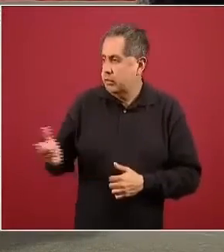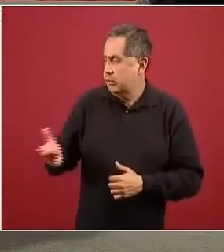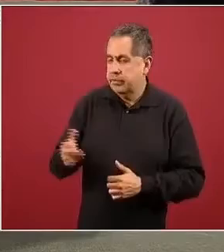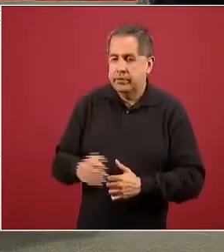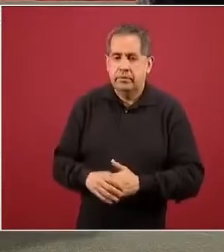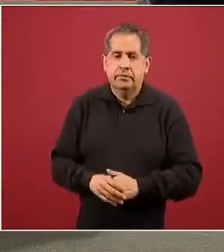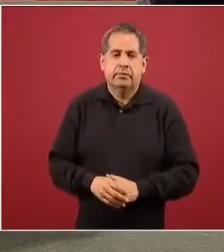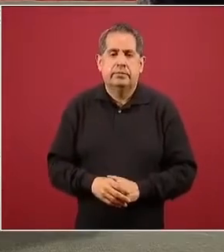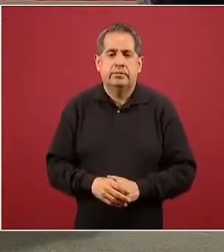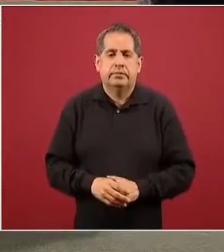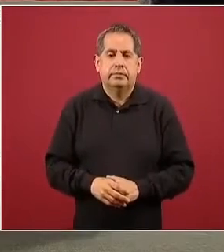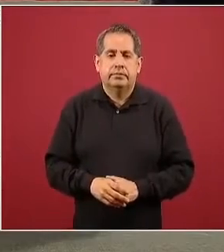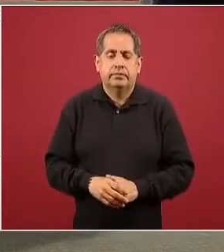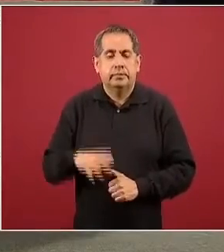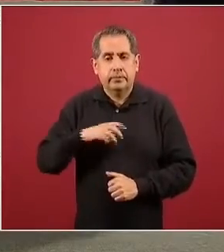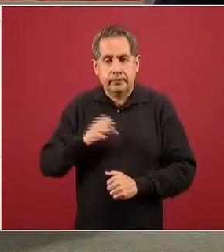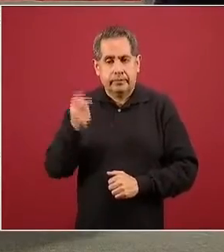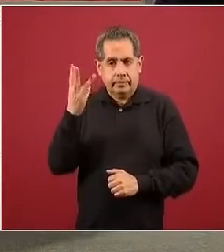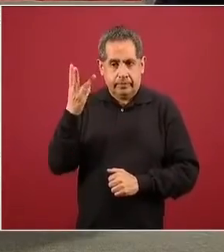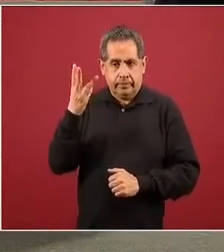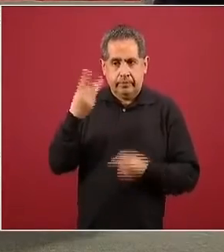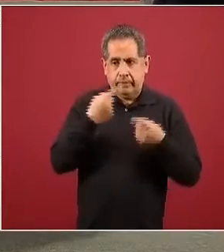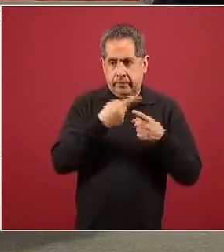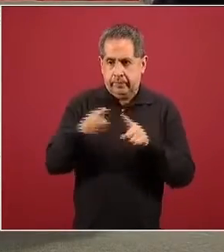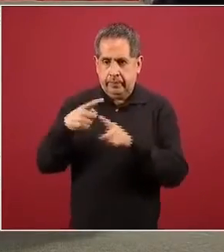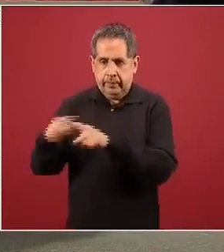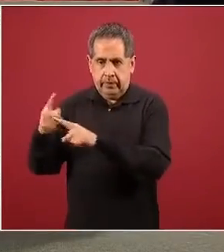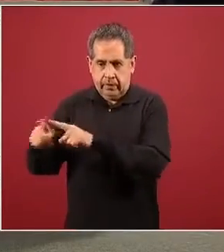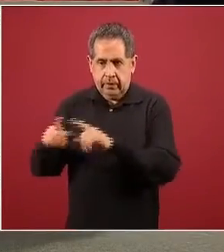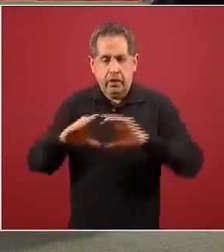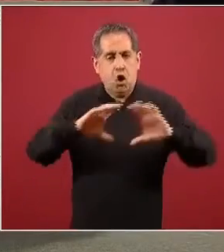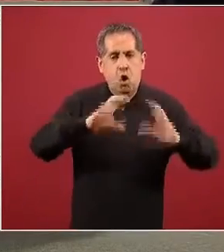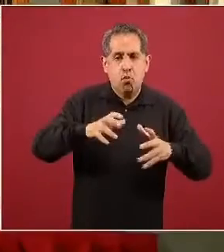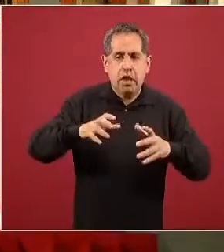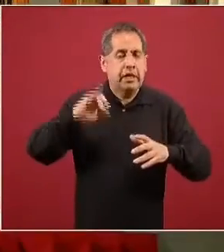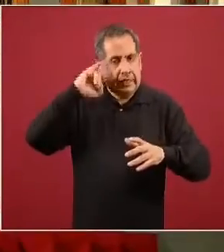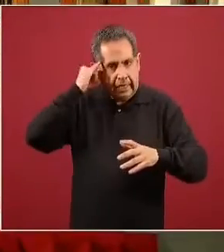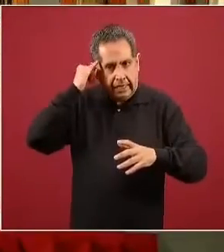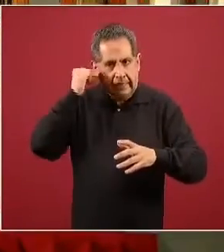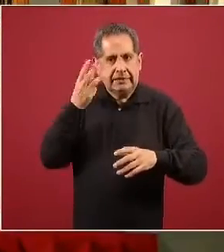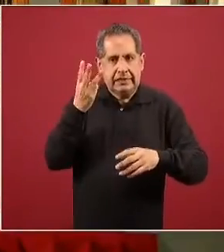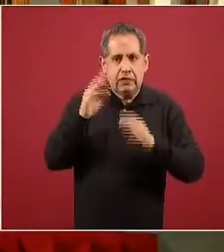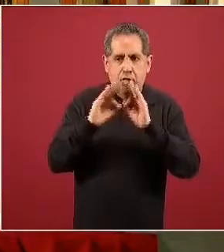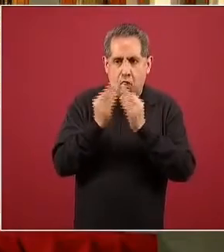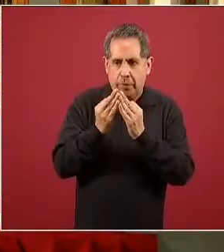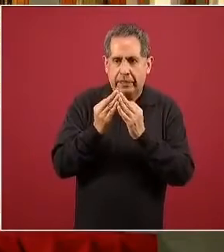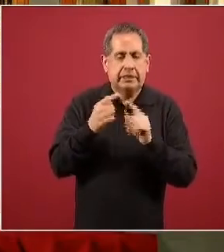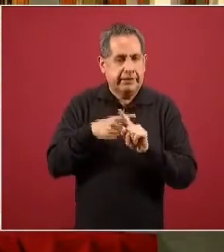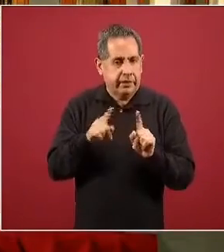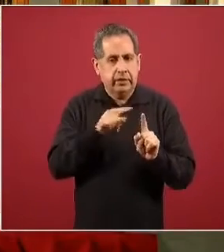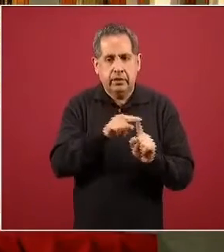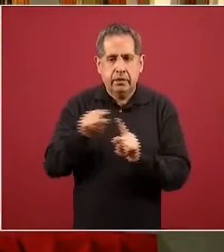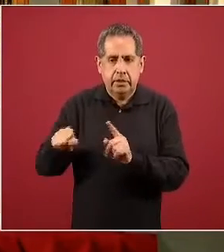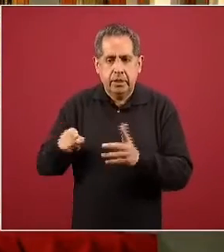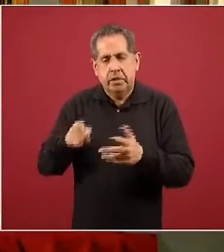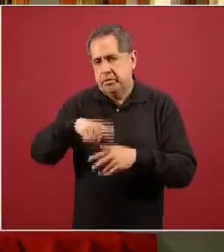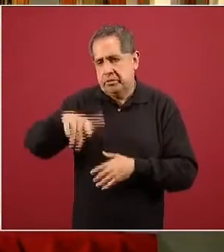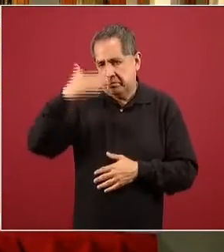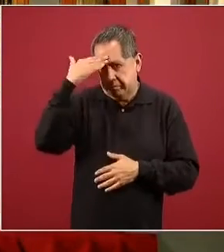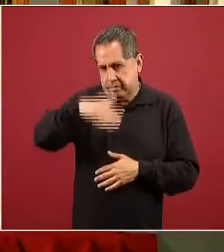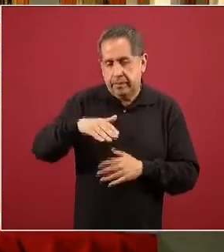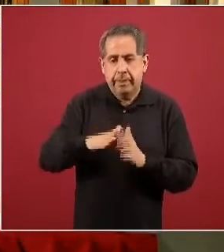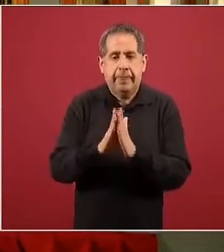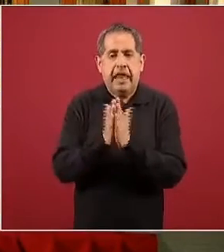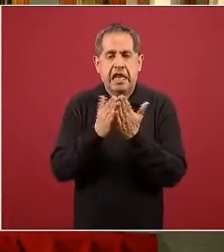favor? Sí. Mire, hay 3 modalidades de materiales para las comunidades indígenas. Ellos reciben, como todos nosotros,